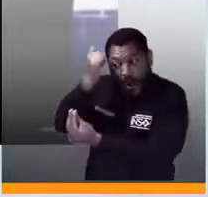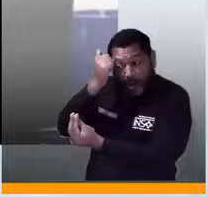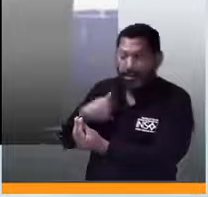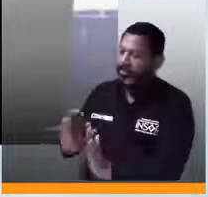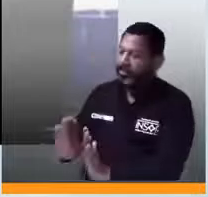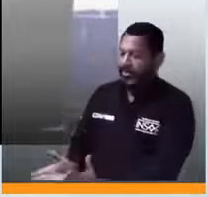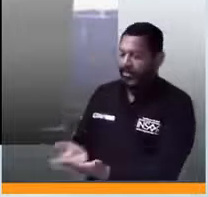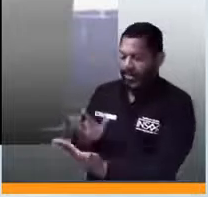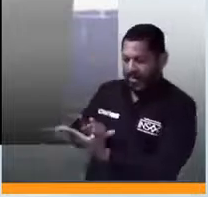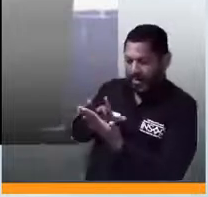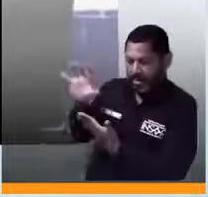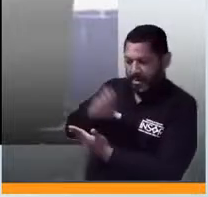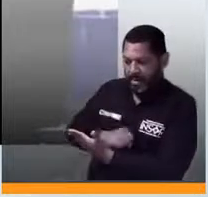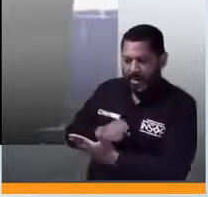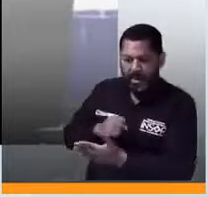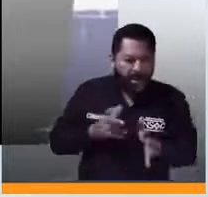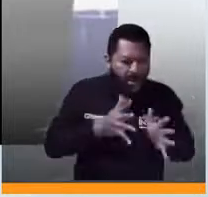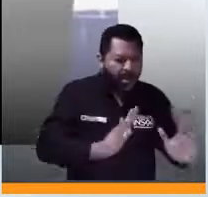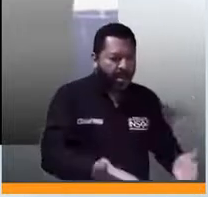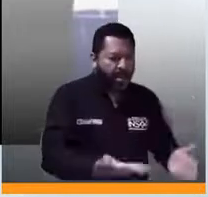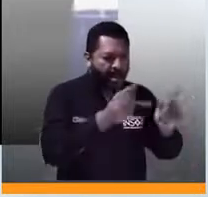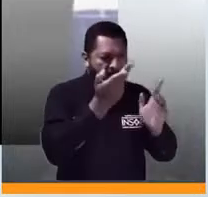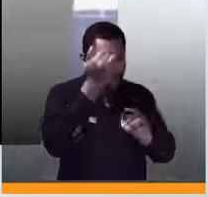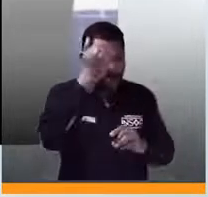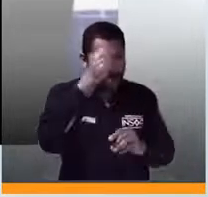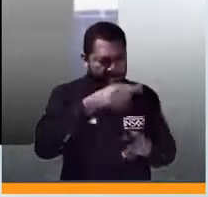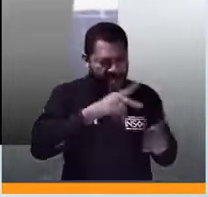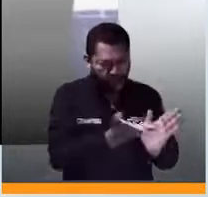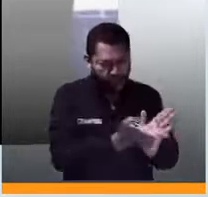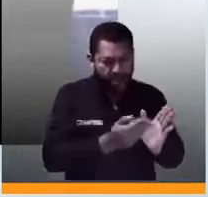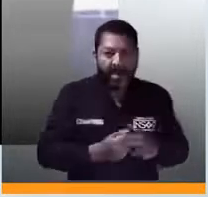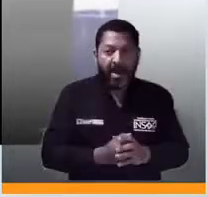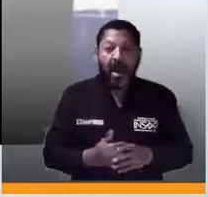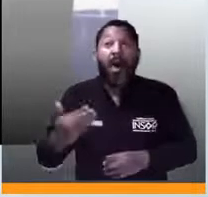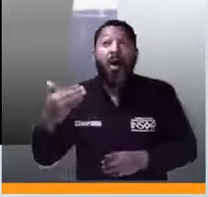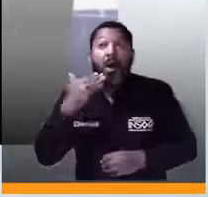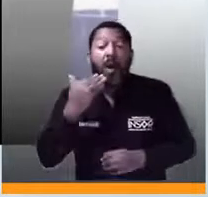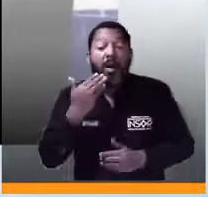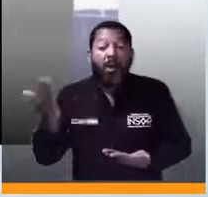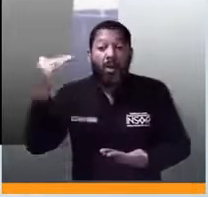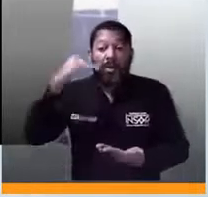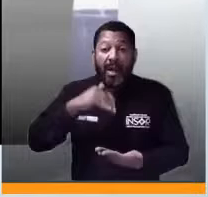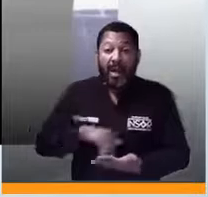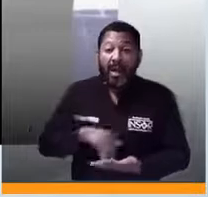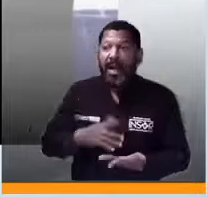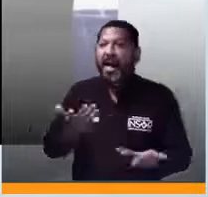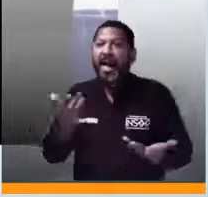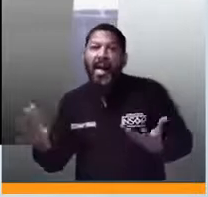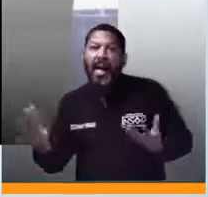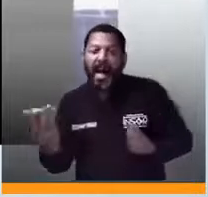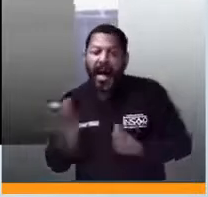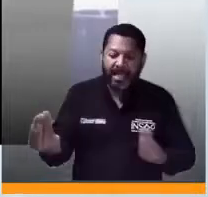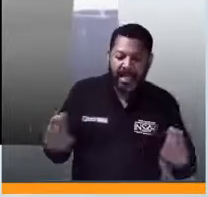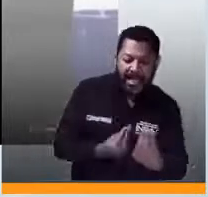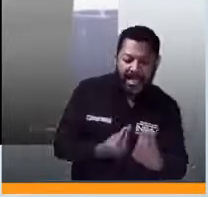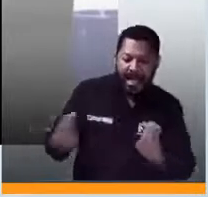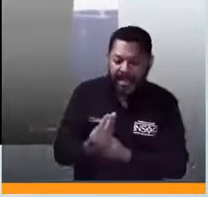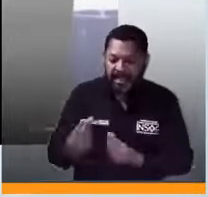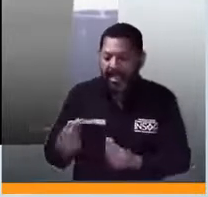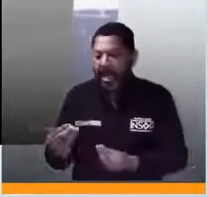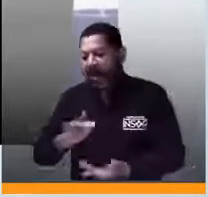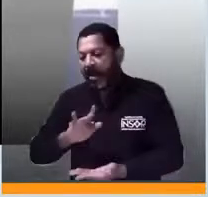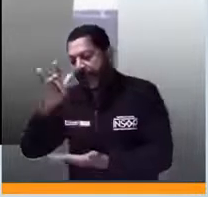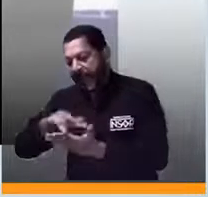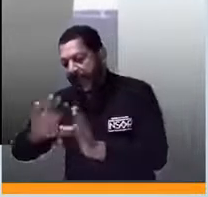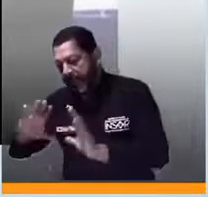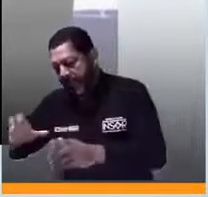están tratando de sacar lo mejor de nuestros estudiantes. Entonces, no sabemos cuándo vamos a volver, en qué modelo de alternancia o cómo, pero seguimos